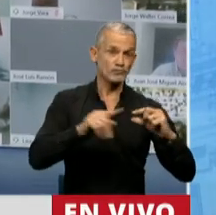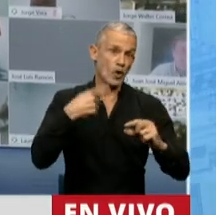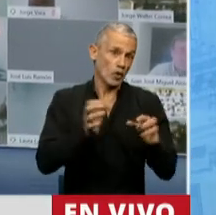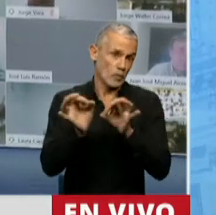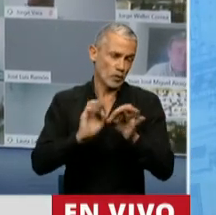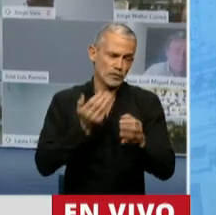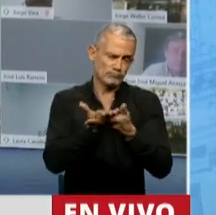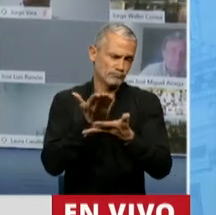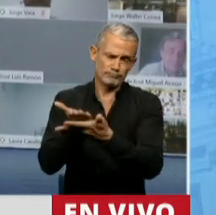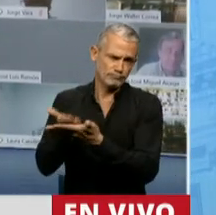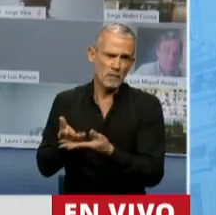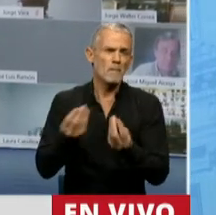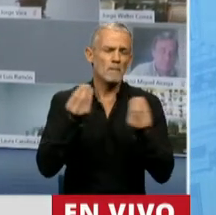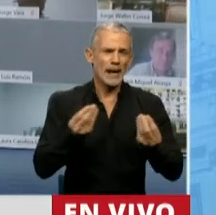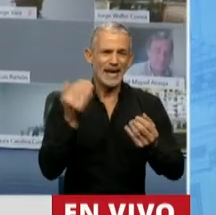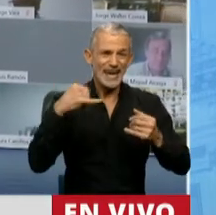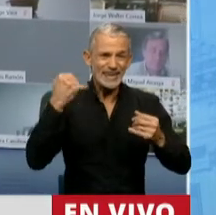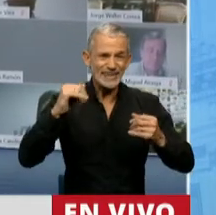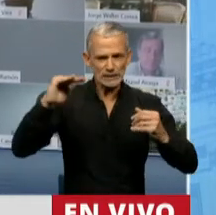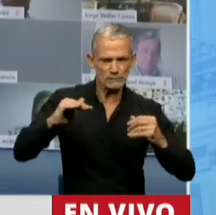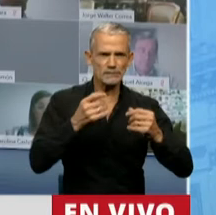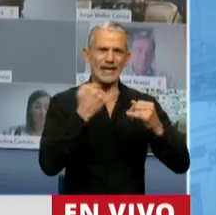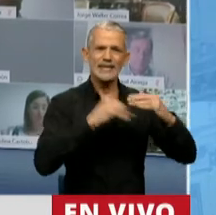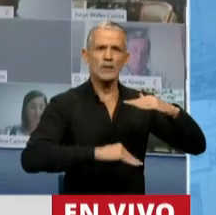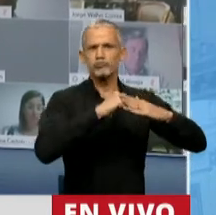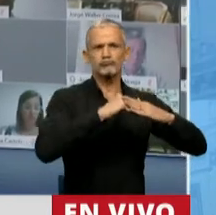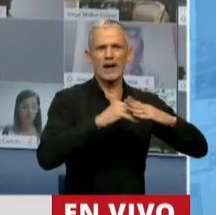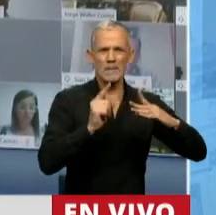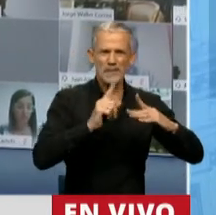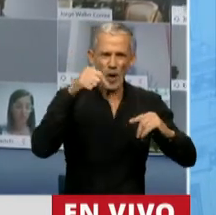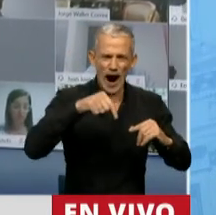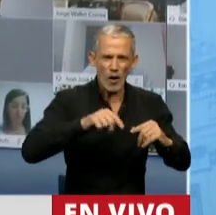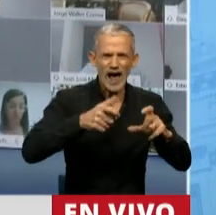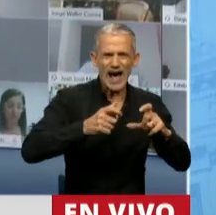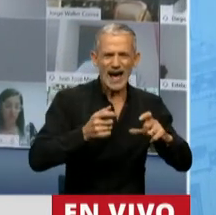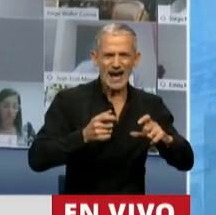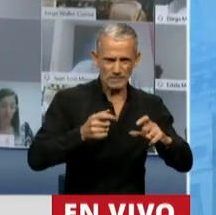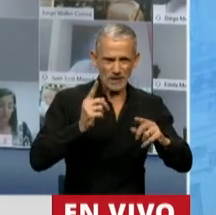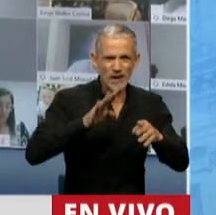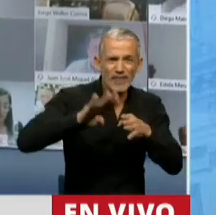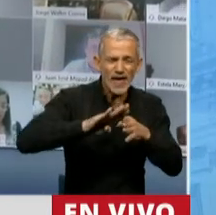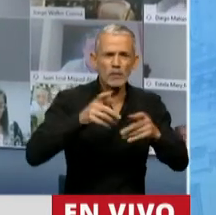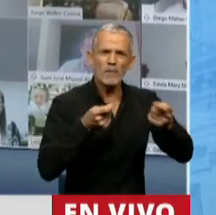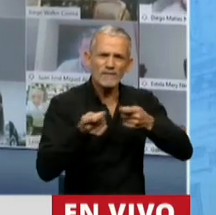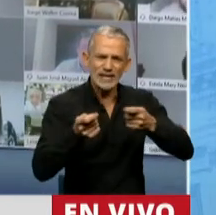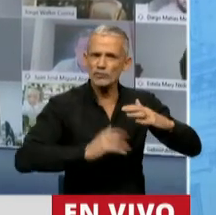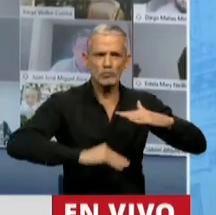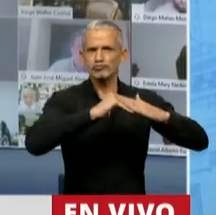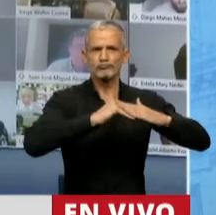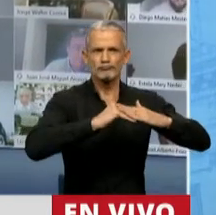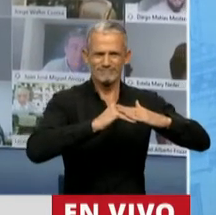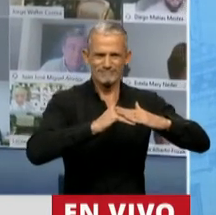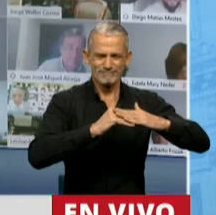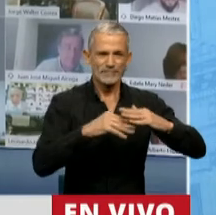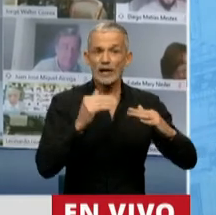proyectos para que se fije el mismo tope que tienen actualmente o que tenían hasta ahora o que tienen hasta ahora, que